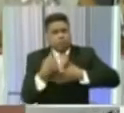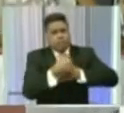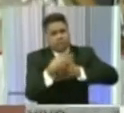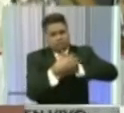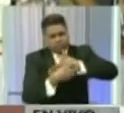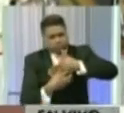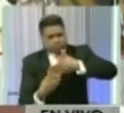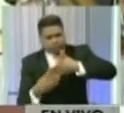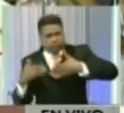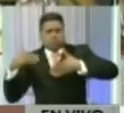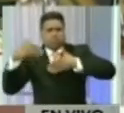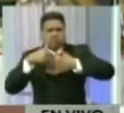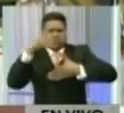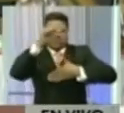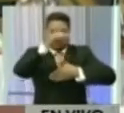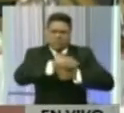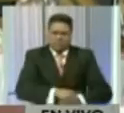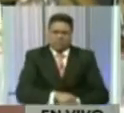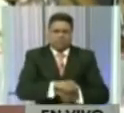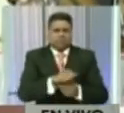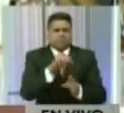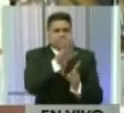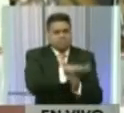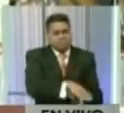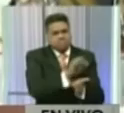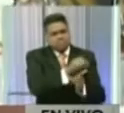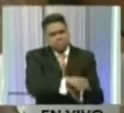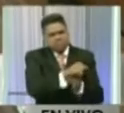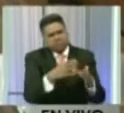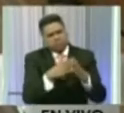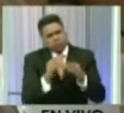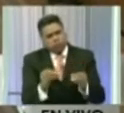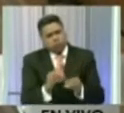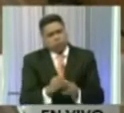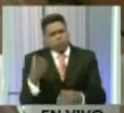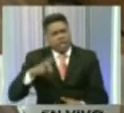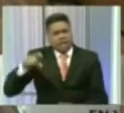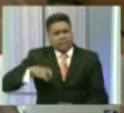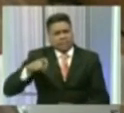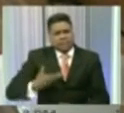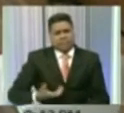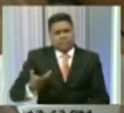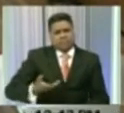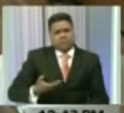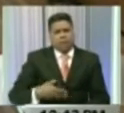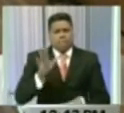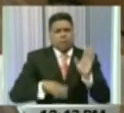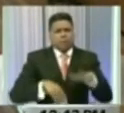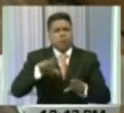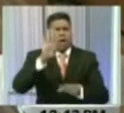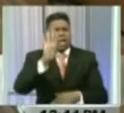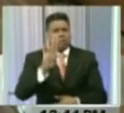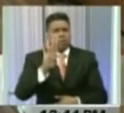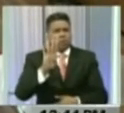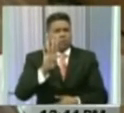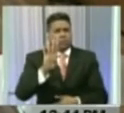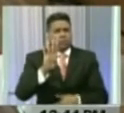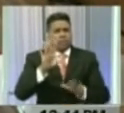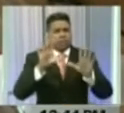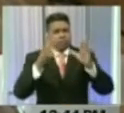son transversales. Y finalmente Maduro ha planteado la necesidad de tener unos 14 motores